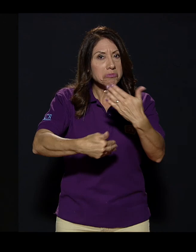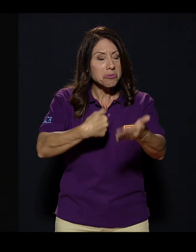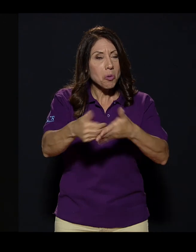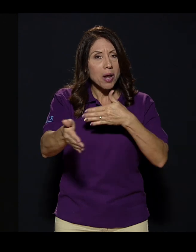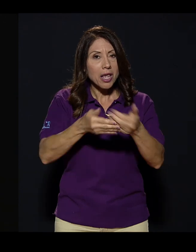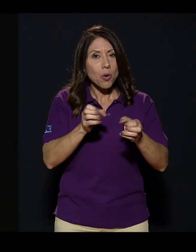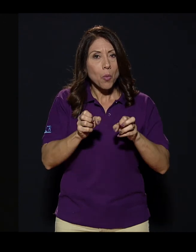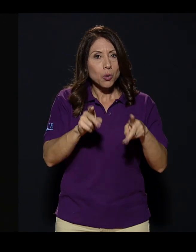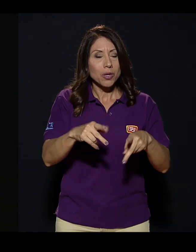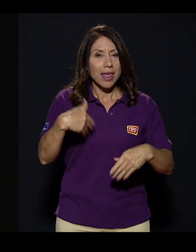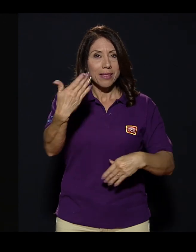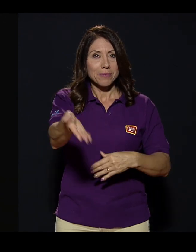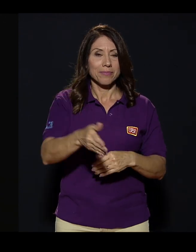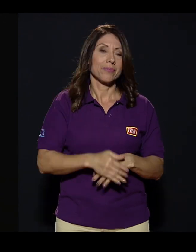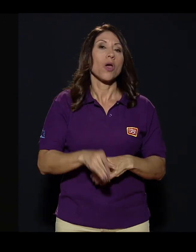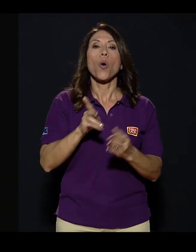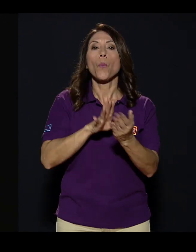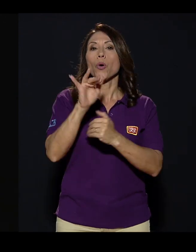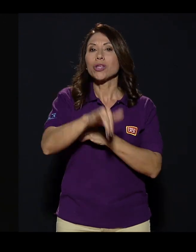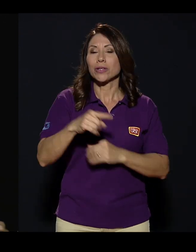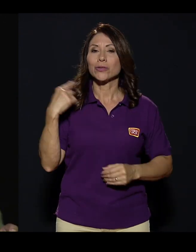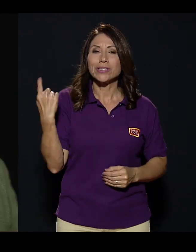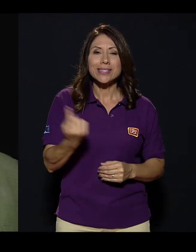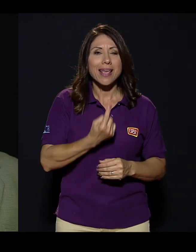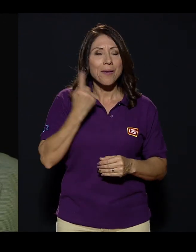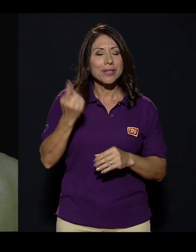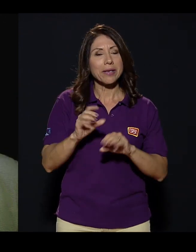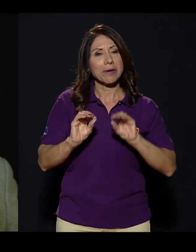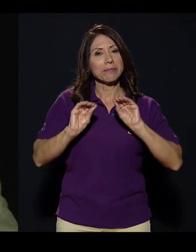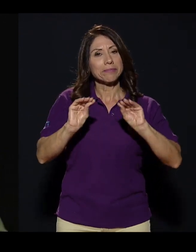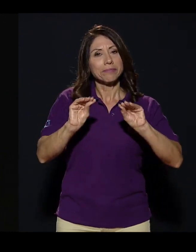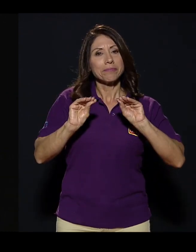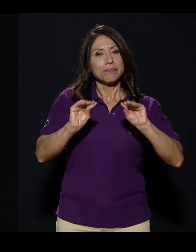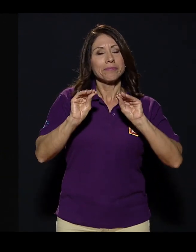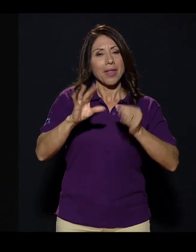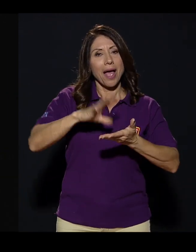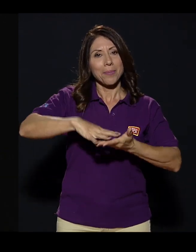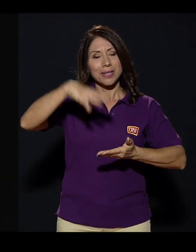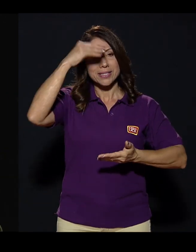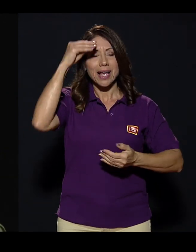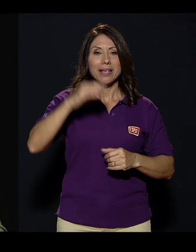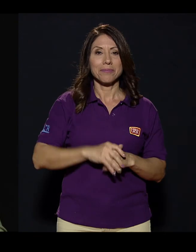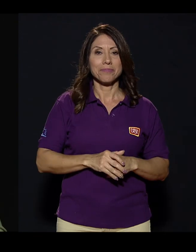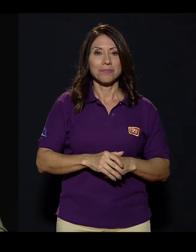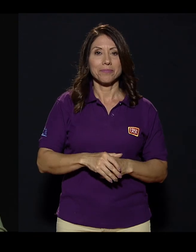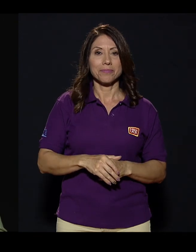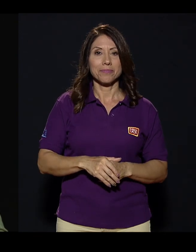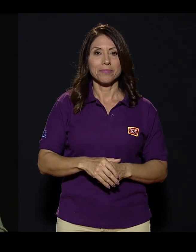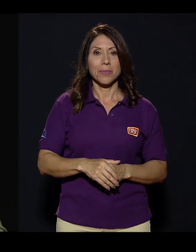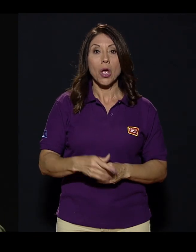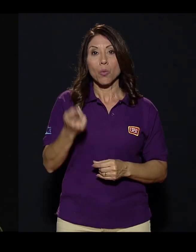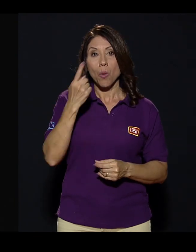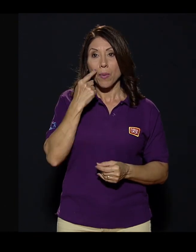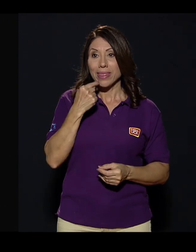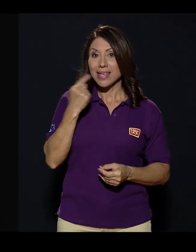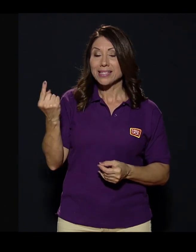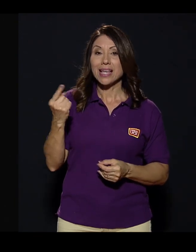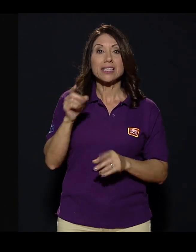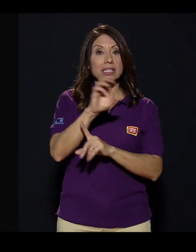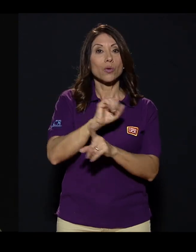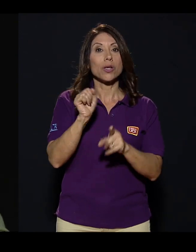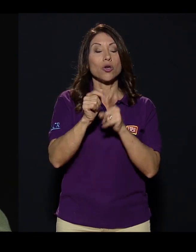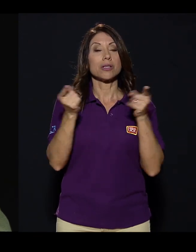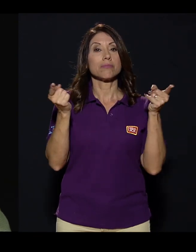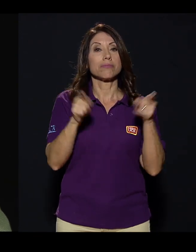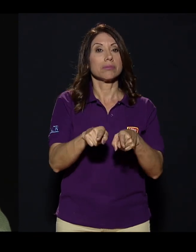que dice ahí, las situaciones inesperadas generan grandes oportunidades. Justamente lo valioso de